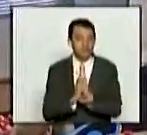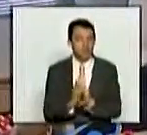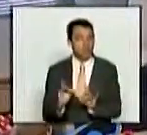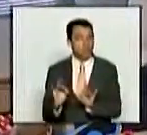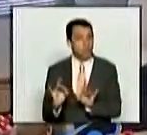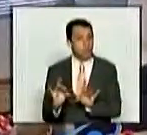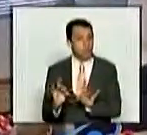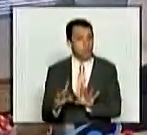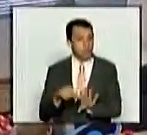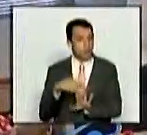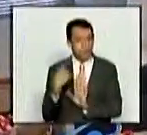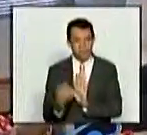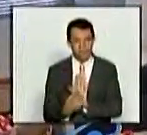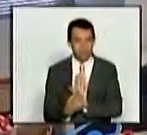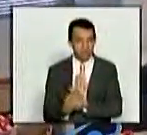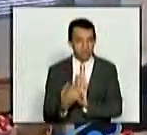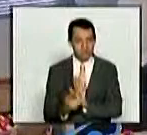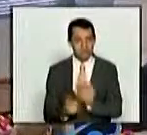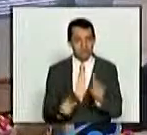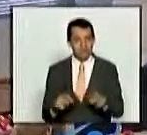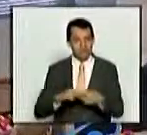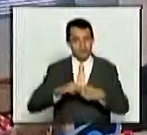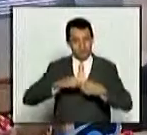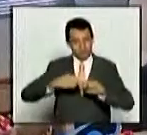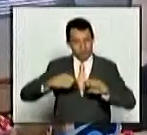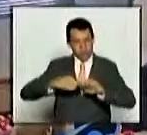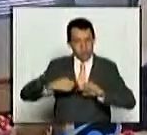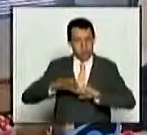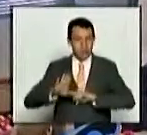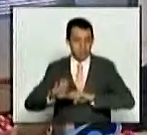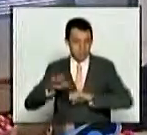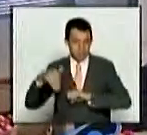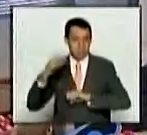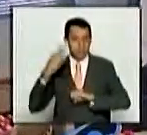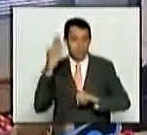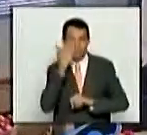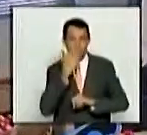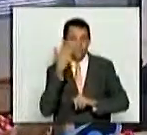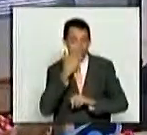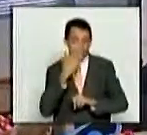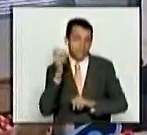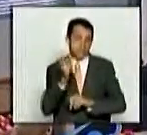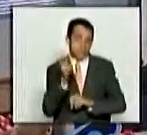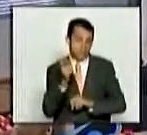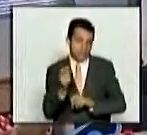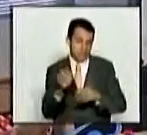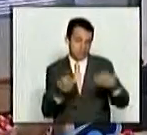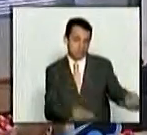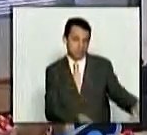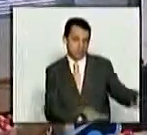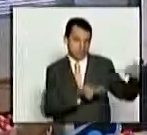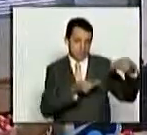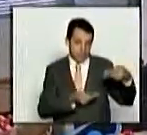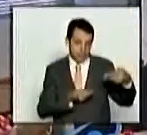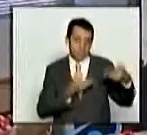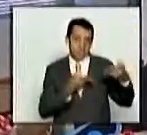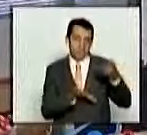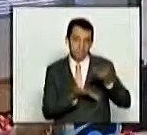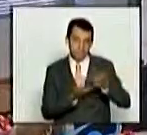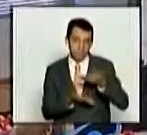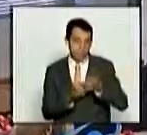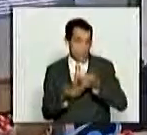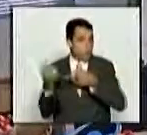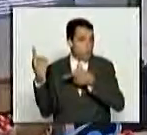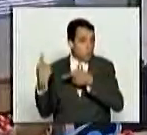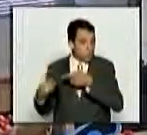dolor generalizado. En el caso del osteomuscular, con unos resultados muy importantes. En los otros tipos de